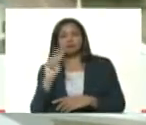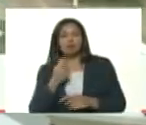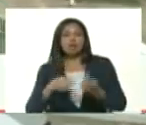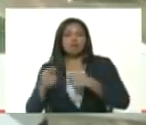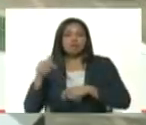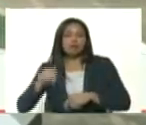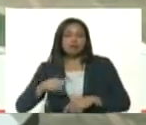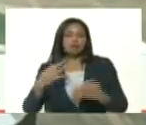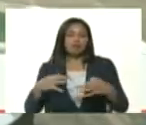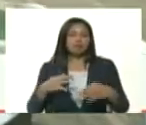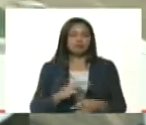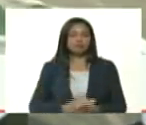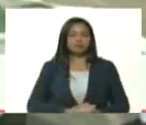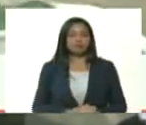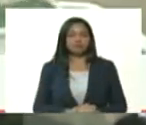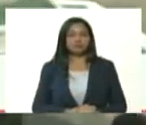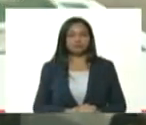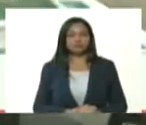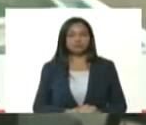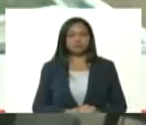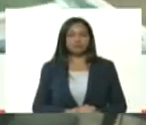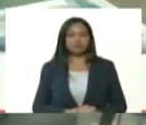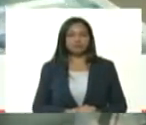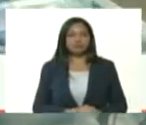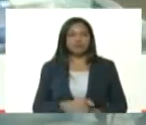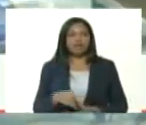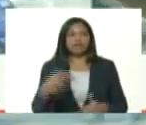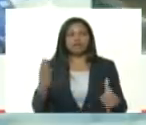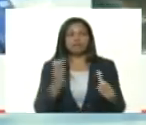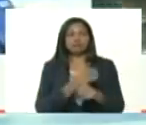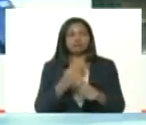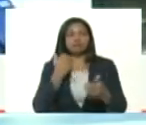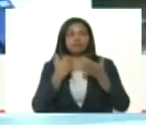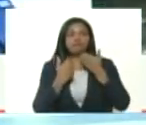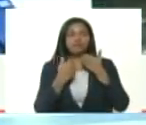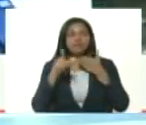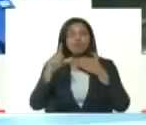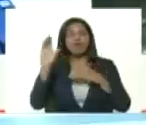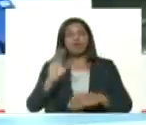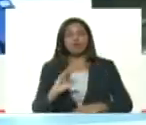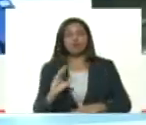mercancía. Y allí fue contagiada, en Cúcuta.